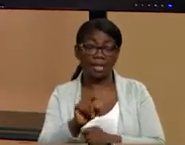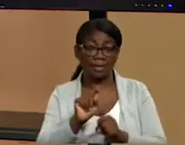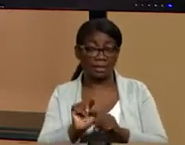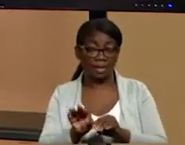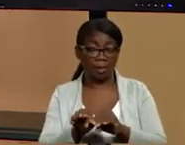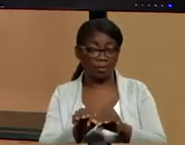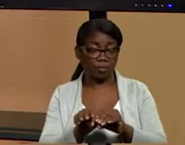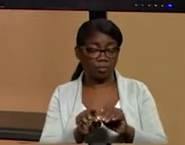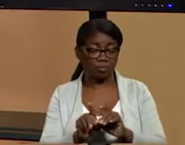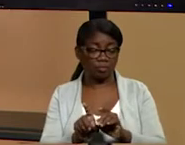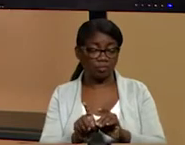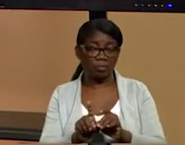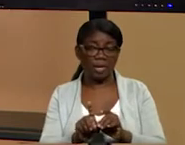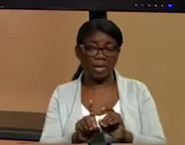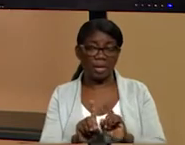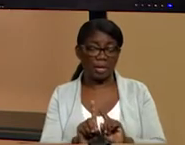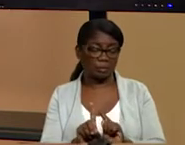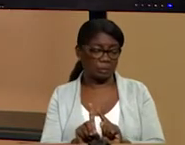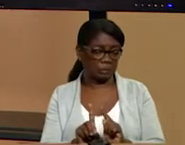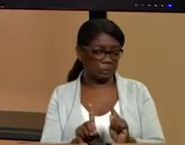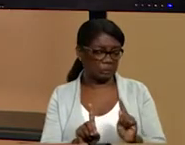puede estar